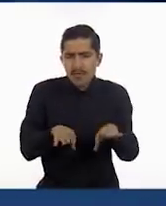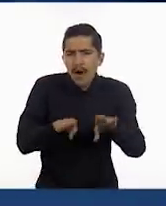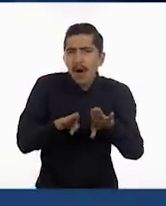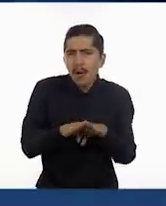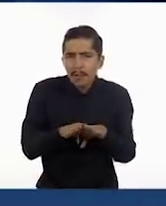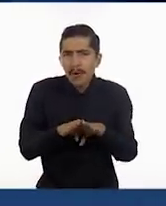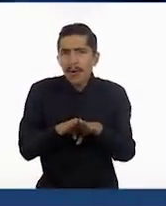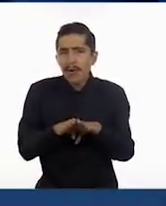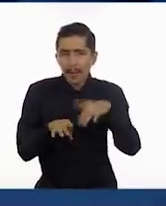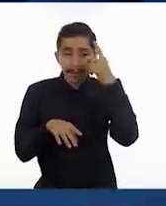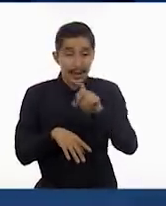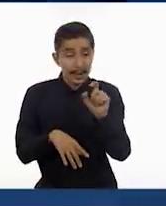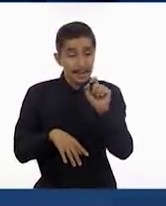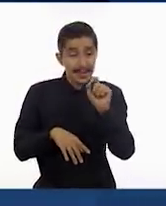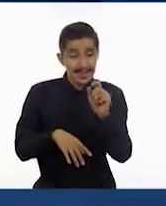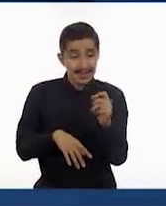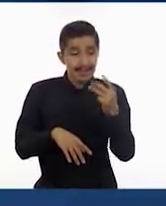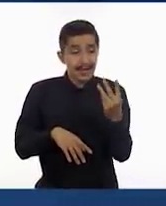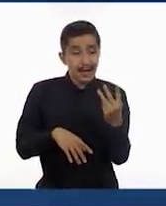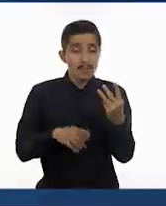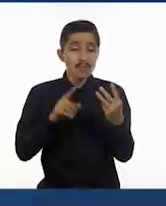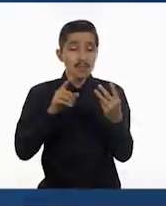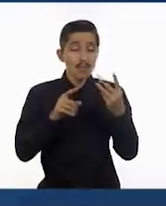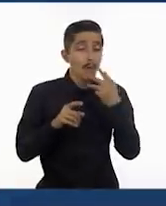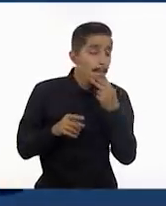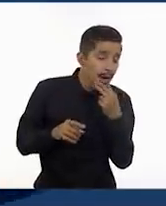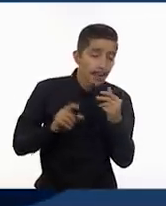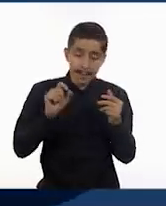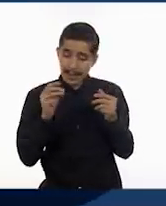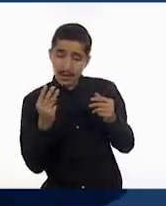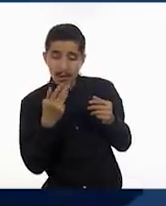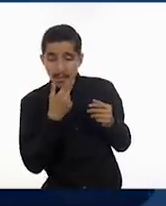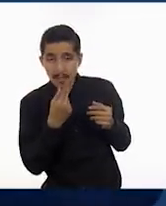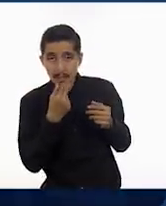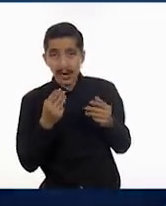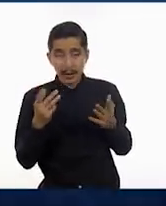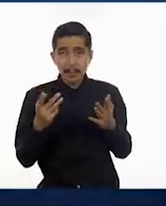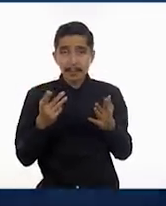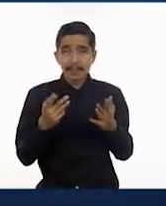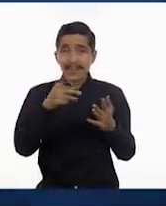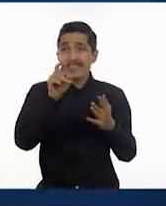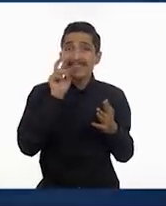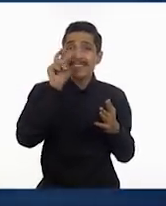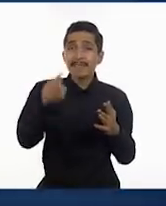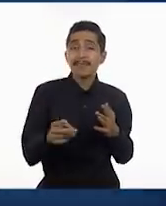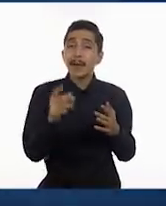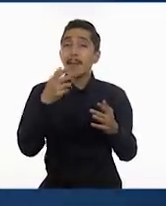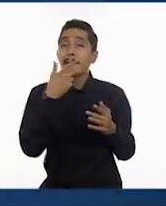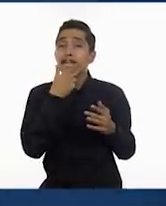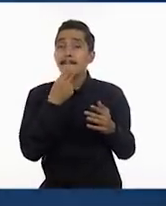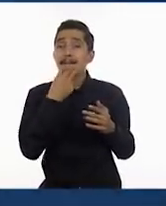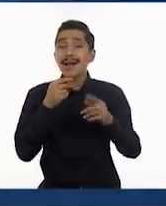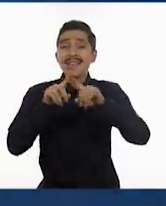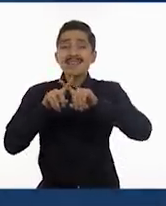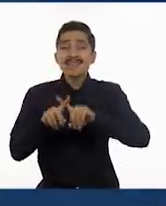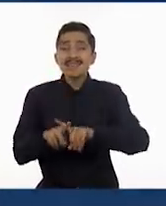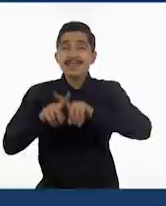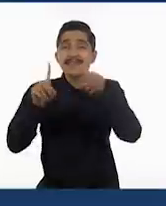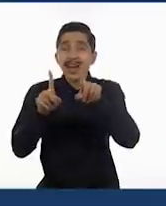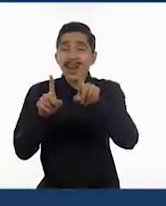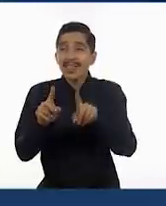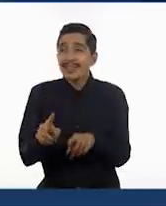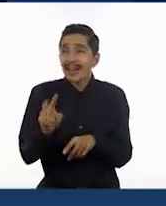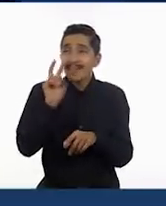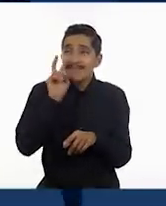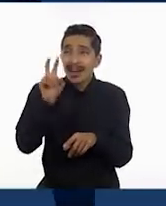así para los 23 pares de las mujeres, pero en los hombres hay un par de cromosomas que es diferente. Si se